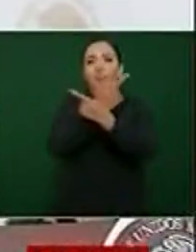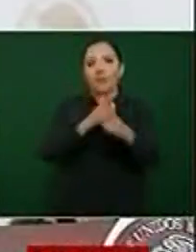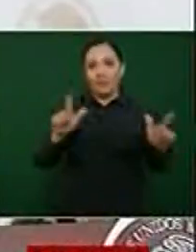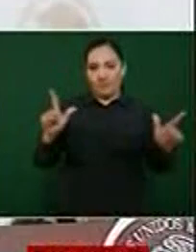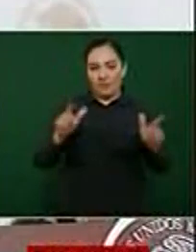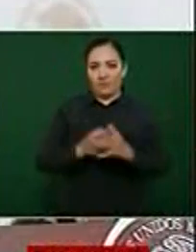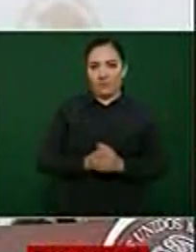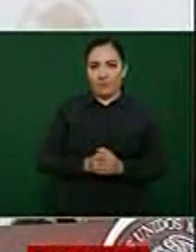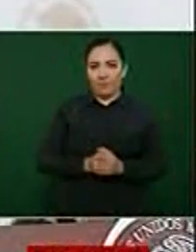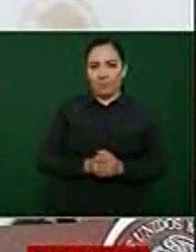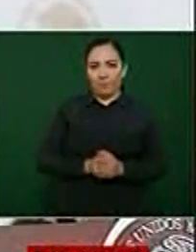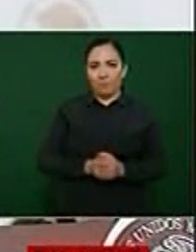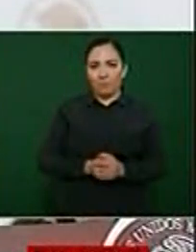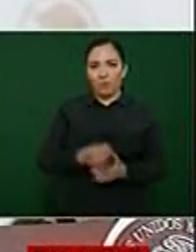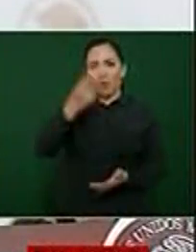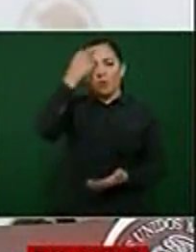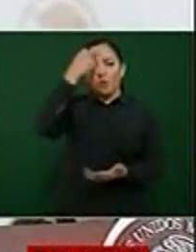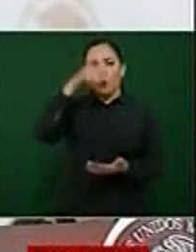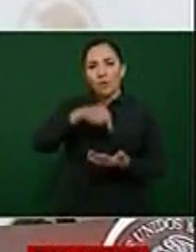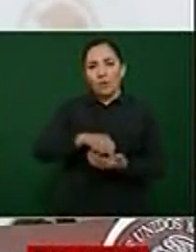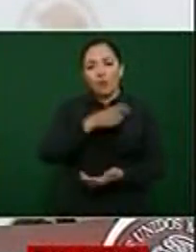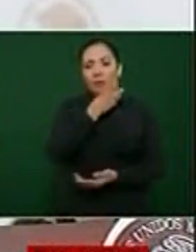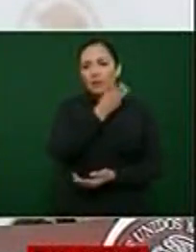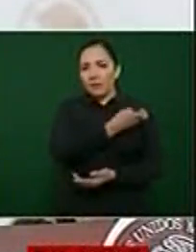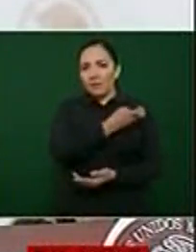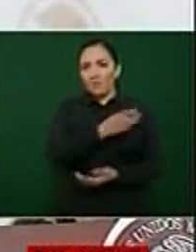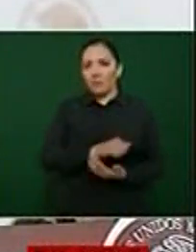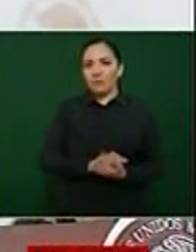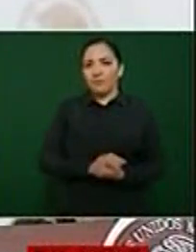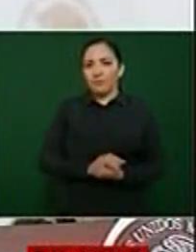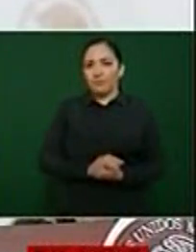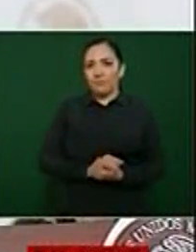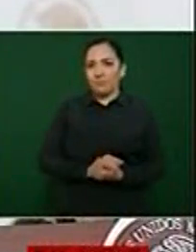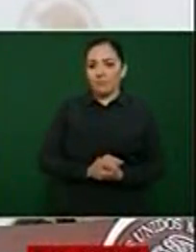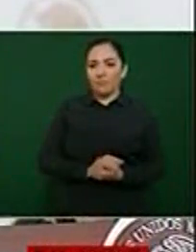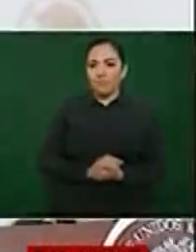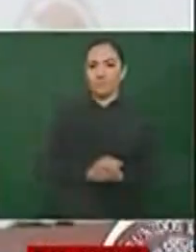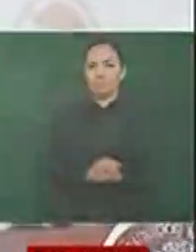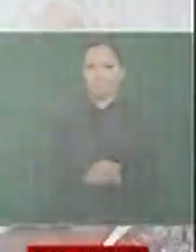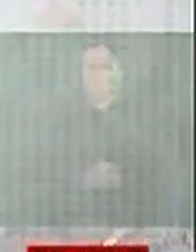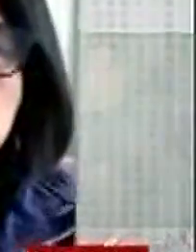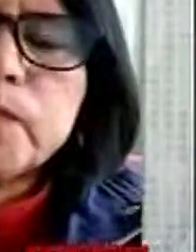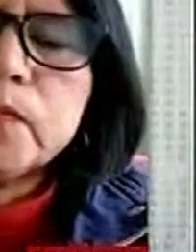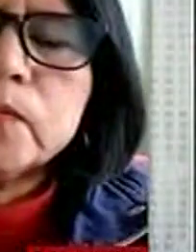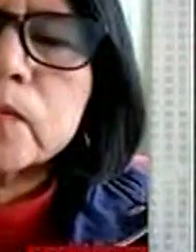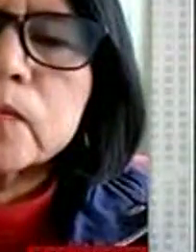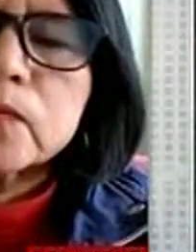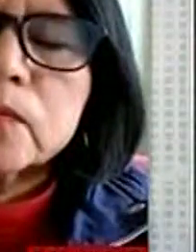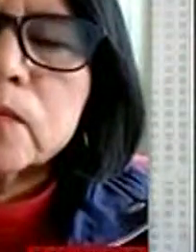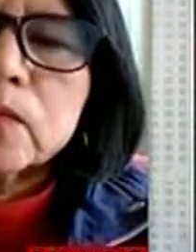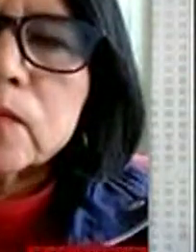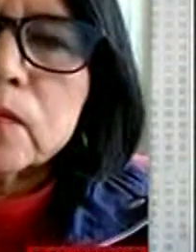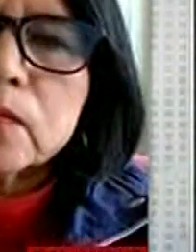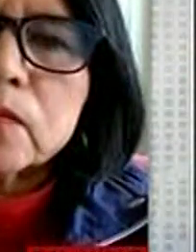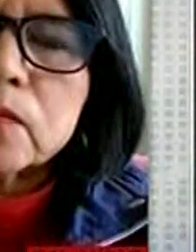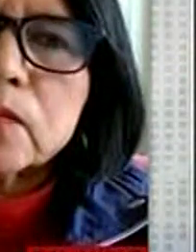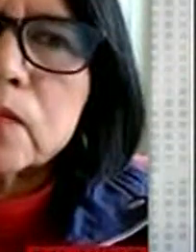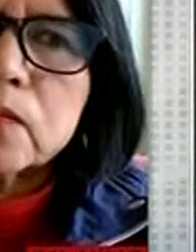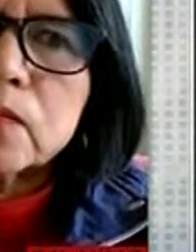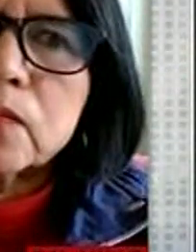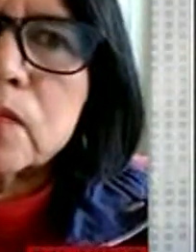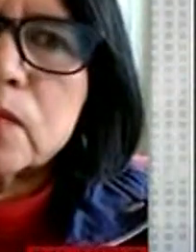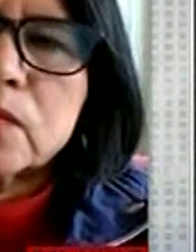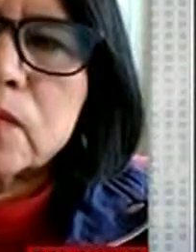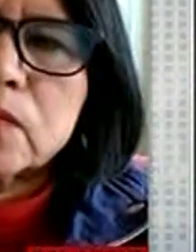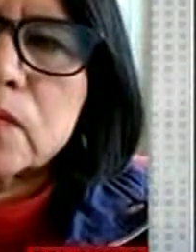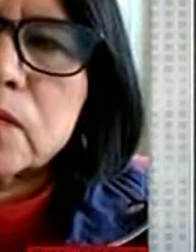Ahora, Pedro, esta mañana el presidente de México distinguió entre quienes ganan mucho y mencionó muchos nombres, y hubo entre los miembros de la prensa,